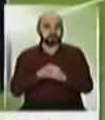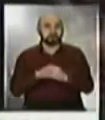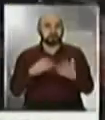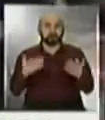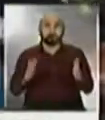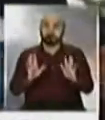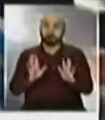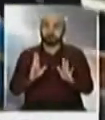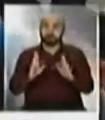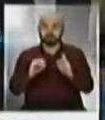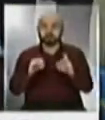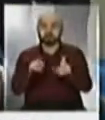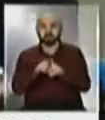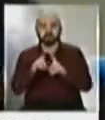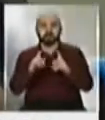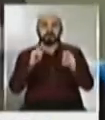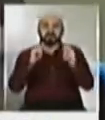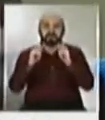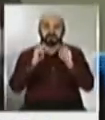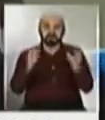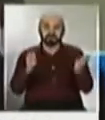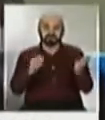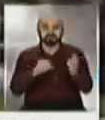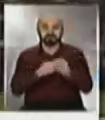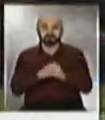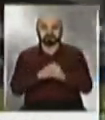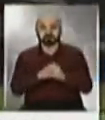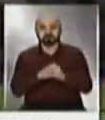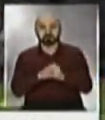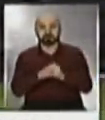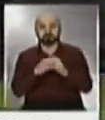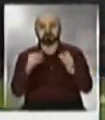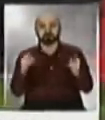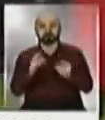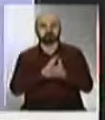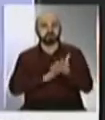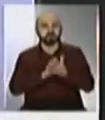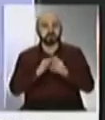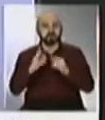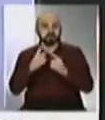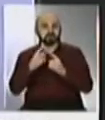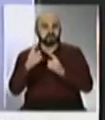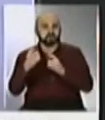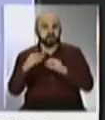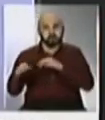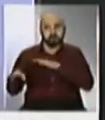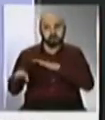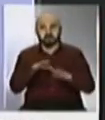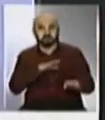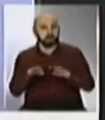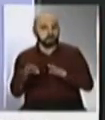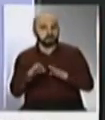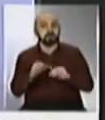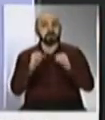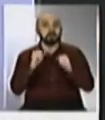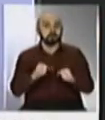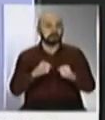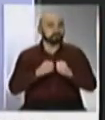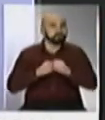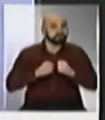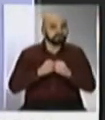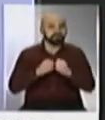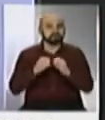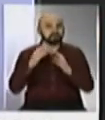para muchos fue innecesario. Ante una solicitación mecánica, por ejemplo, de un pique o de un cambio de dirección, eventualmente puede estresar lo